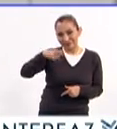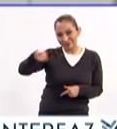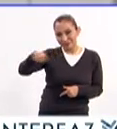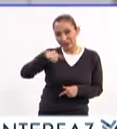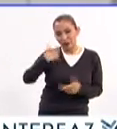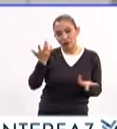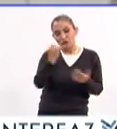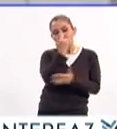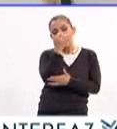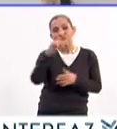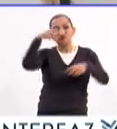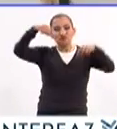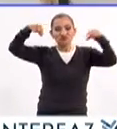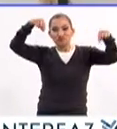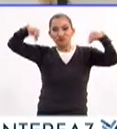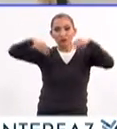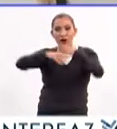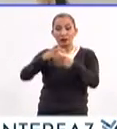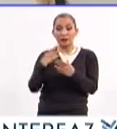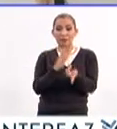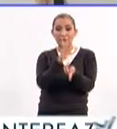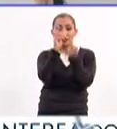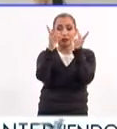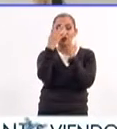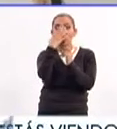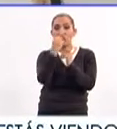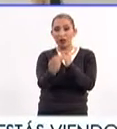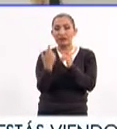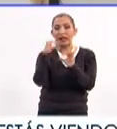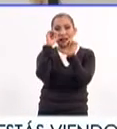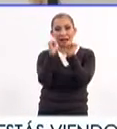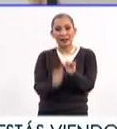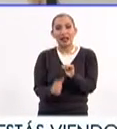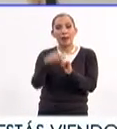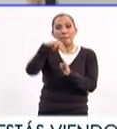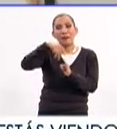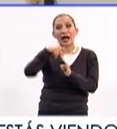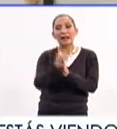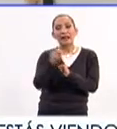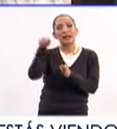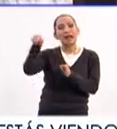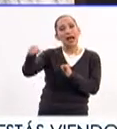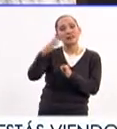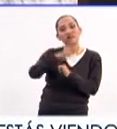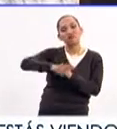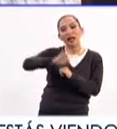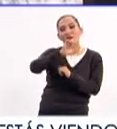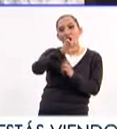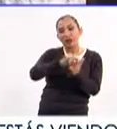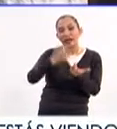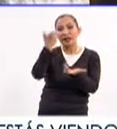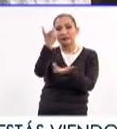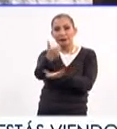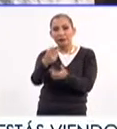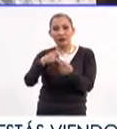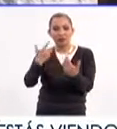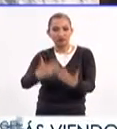partir de un jardín colgante. Plantas de Coyoacán y artesanías de Maque aluden a la ecología,